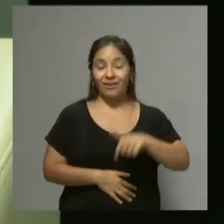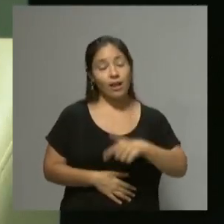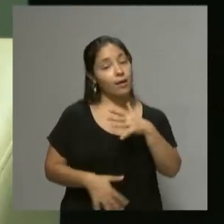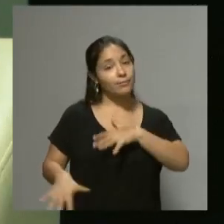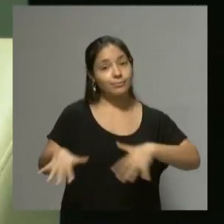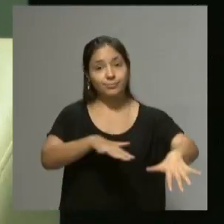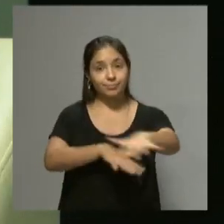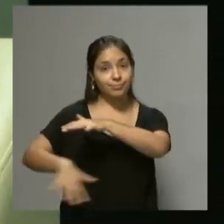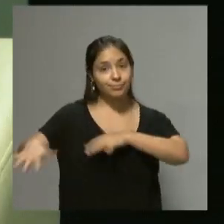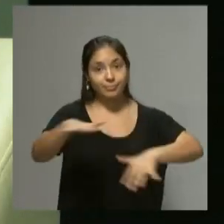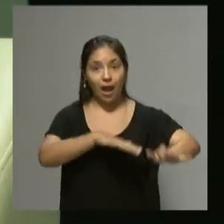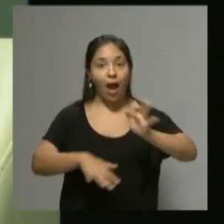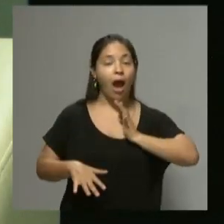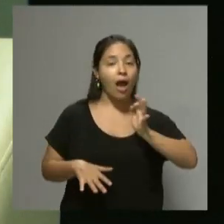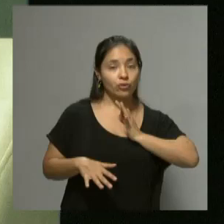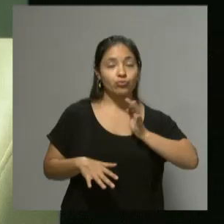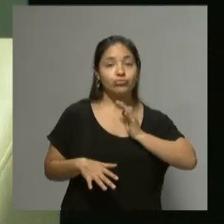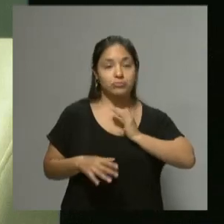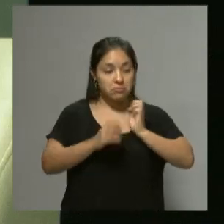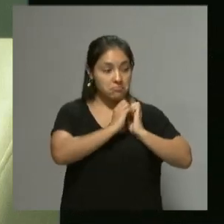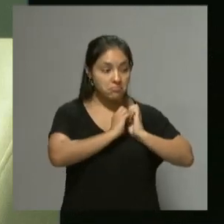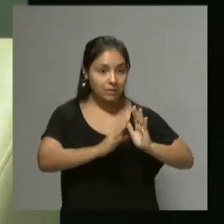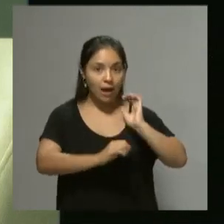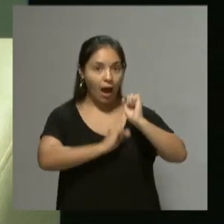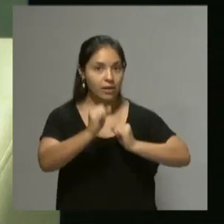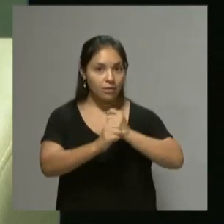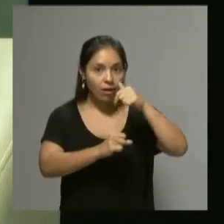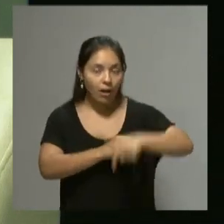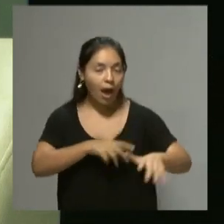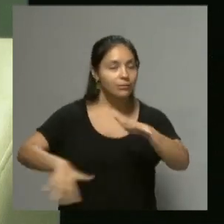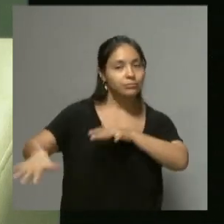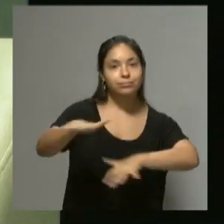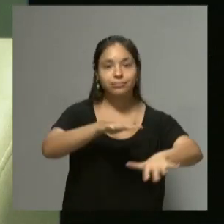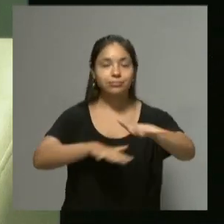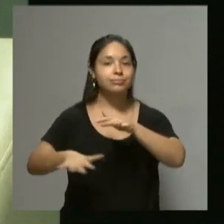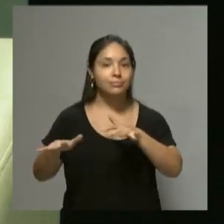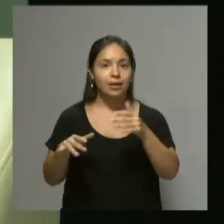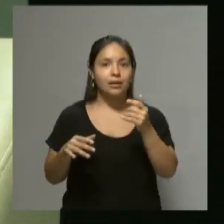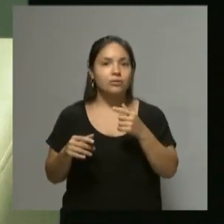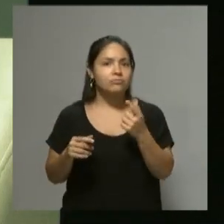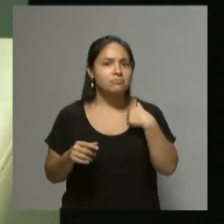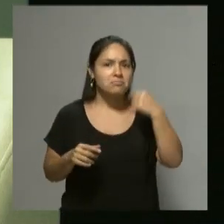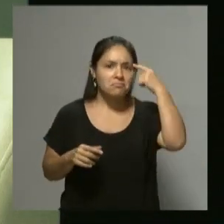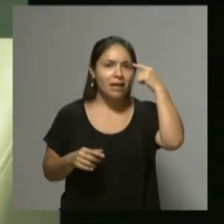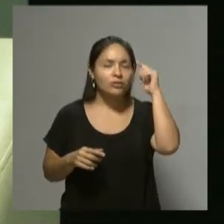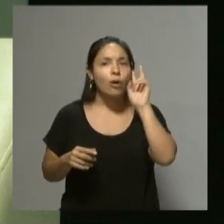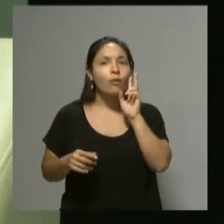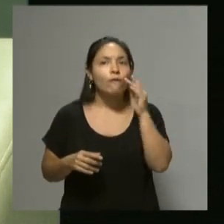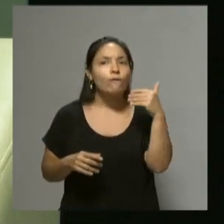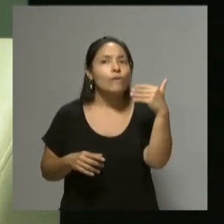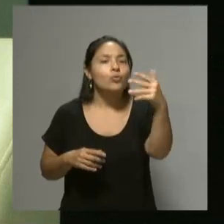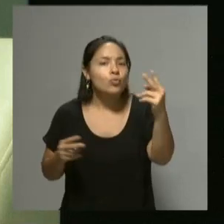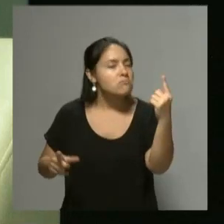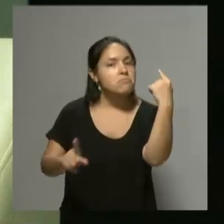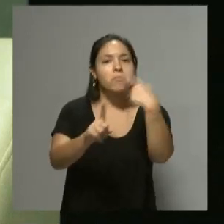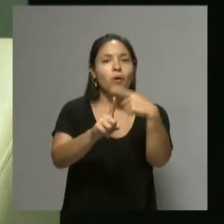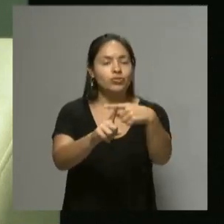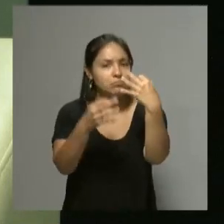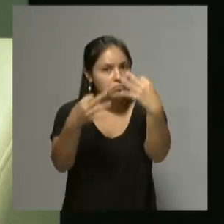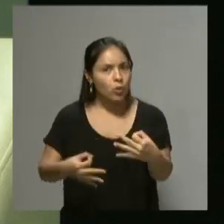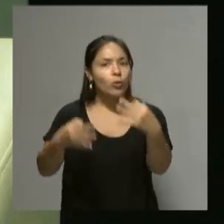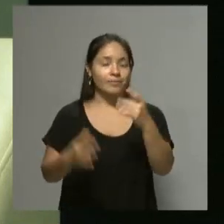Dios, el año. Y tenemos expectativas muy, muy positivas, muy buenas. Ya te digo, en enero, que es un mes que